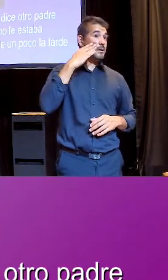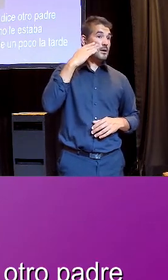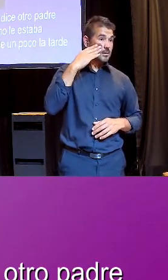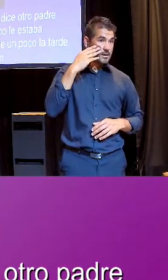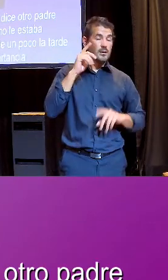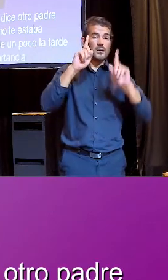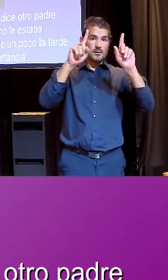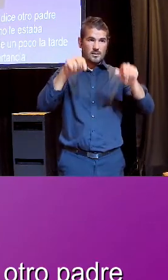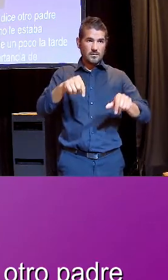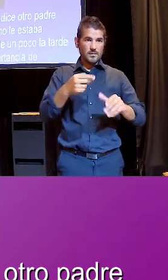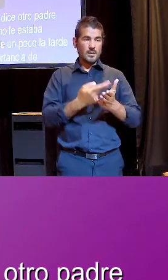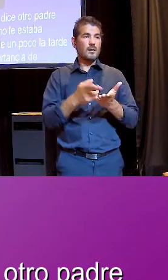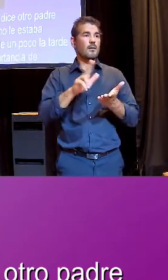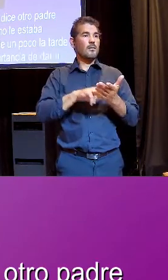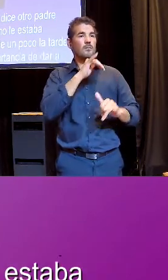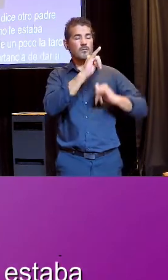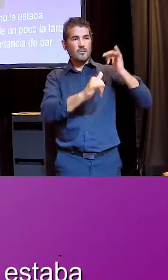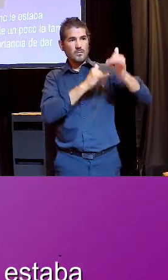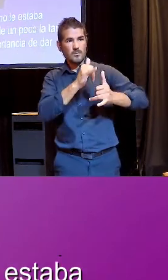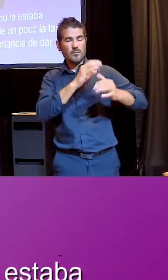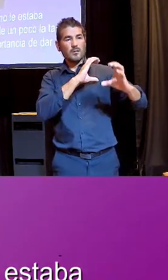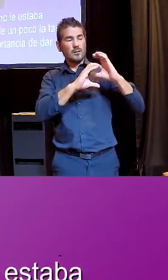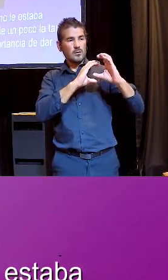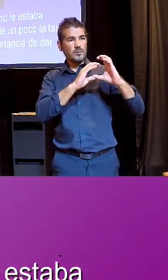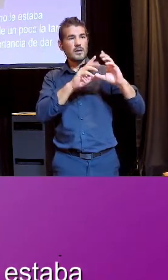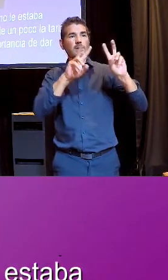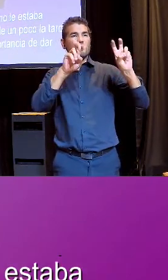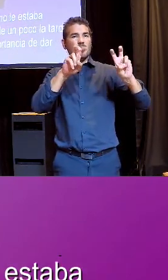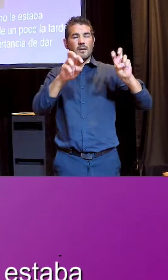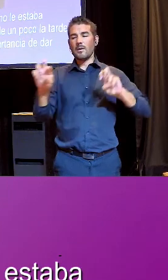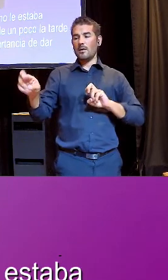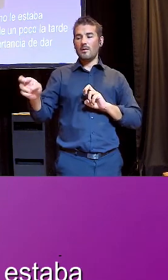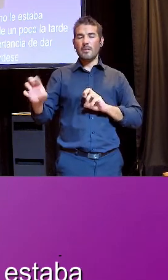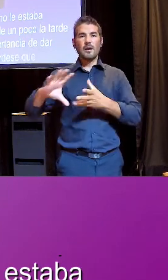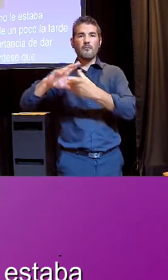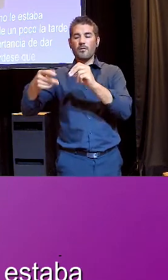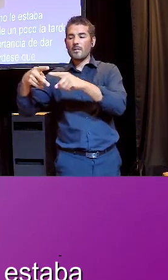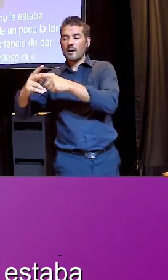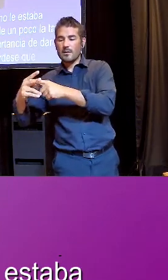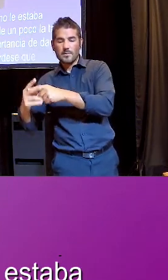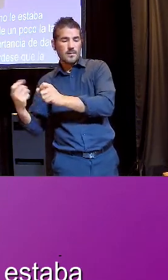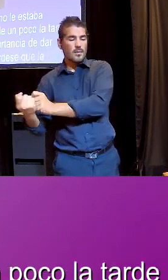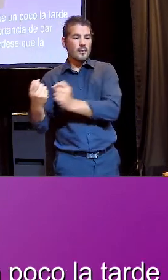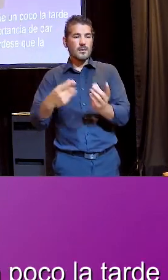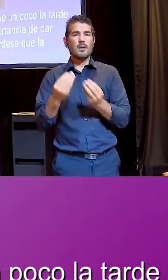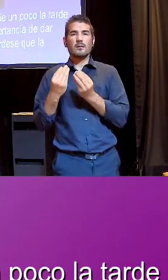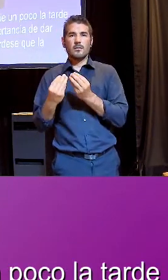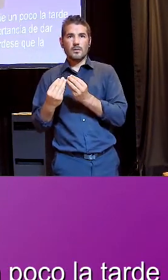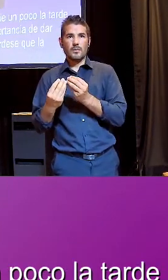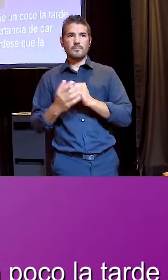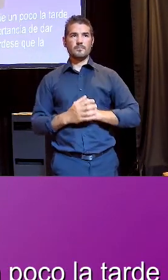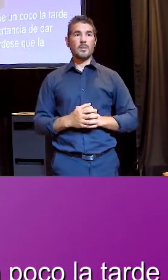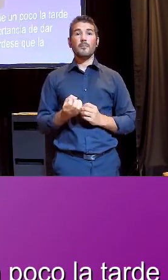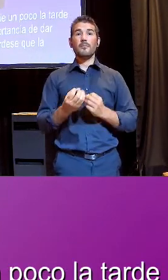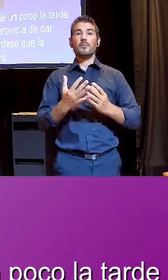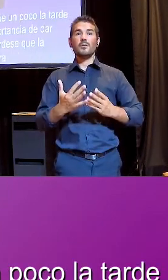importancia de dar herramientas a las familias para que, acuérdense que la mayoría de las intervenciones ocurren